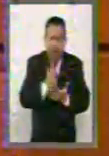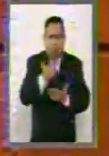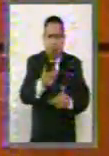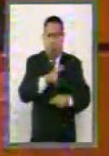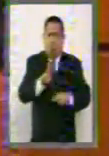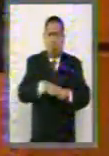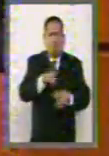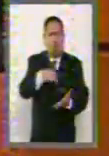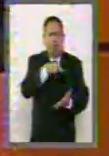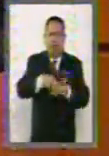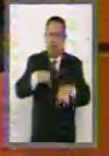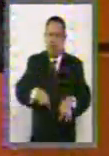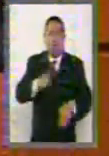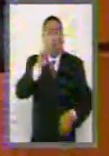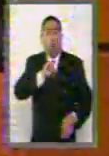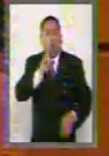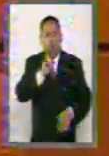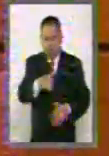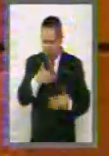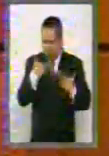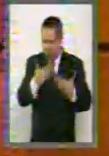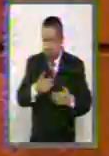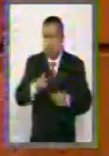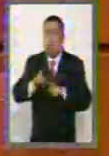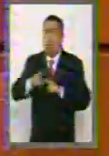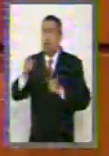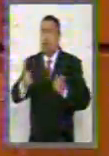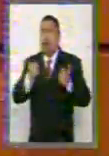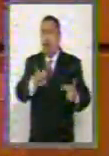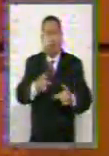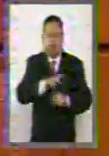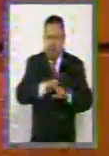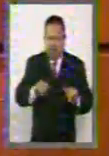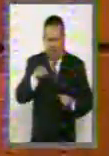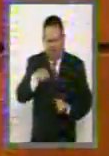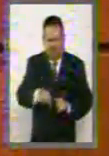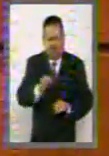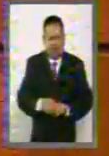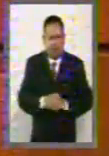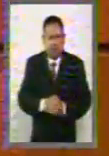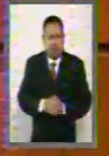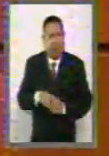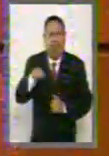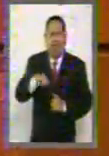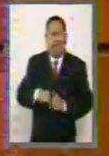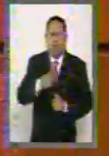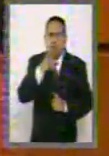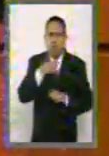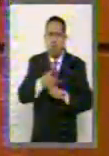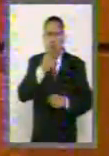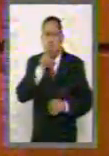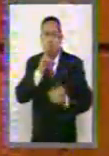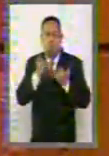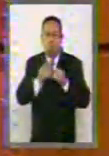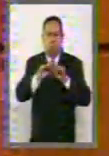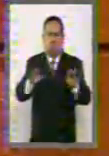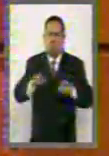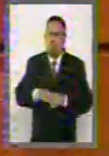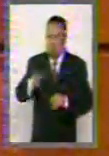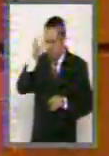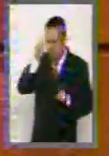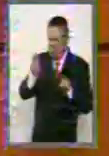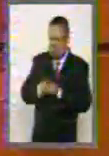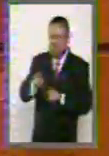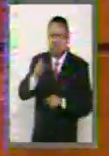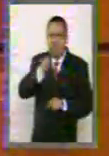lugar. Nadie se lo regaló. Este no es un debate de género. Coincido con la senadora